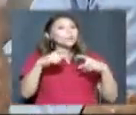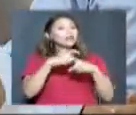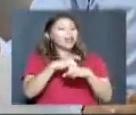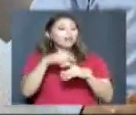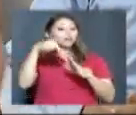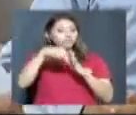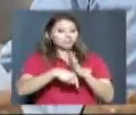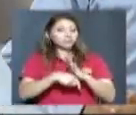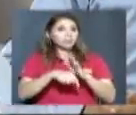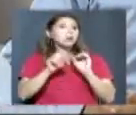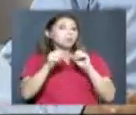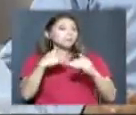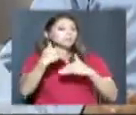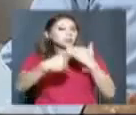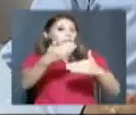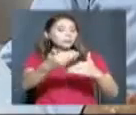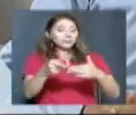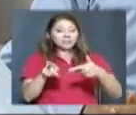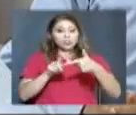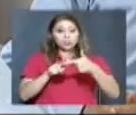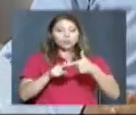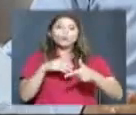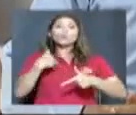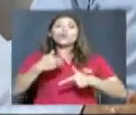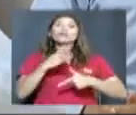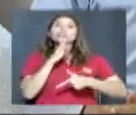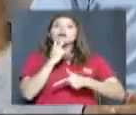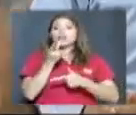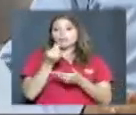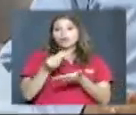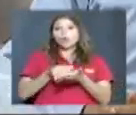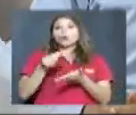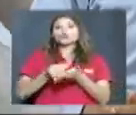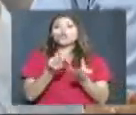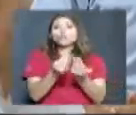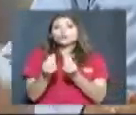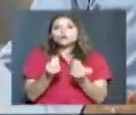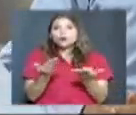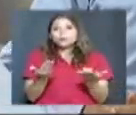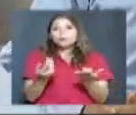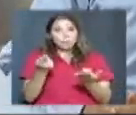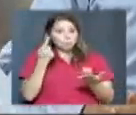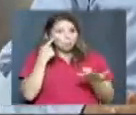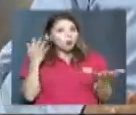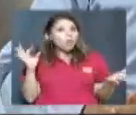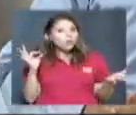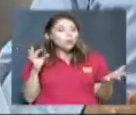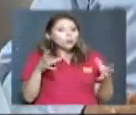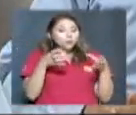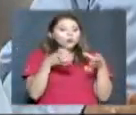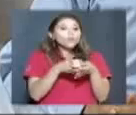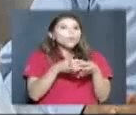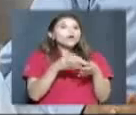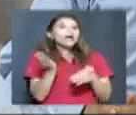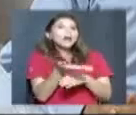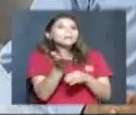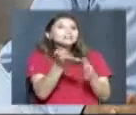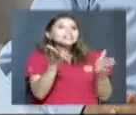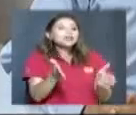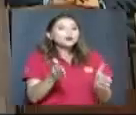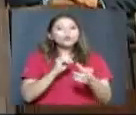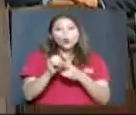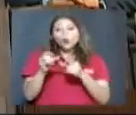segundo, cuando se habla de costo de producción, bueno, de esos campesinos o de esos sectores sociales, bueno, ¿quién va a financiar eso? ¿Quién va